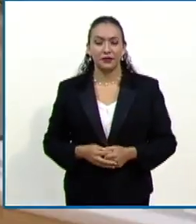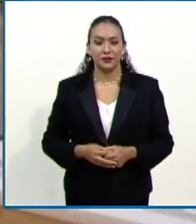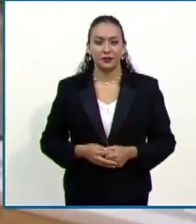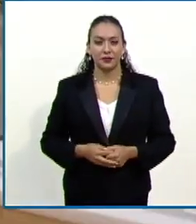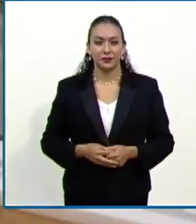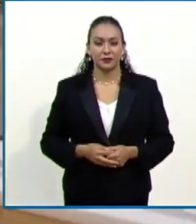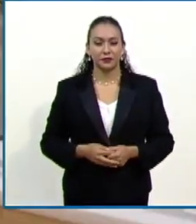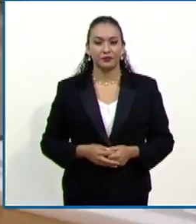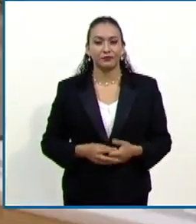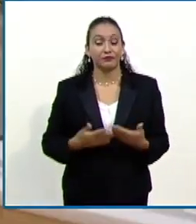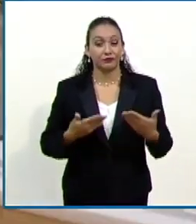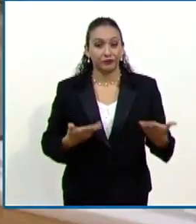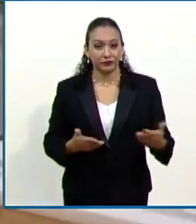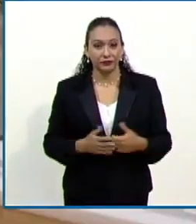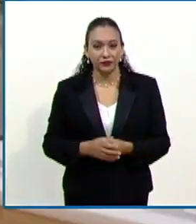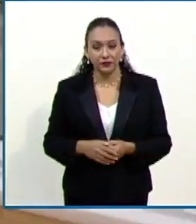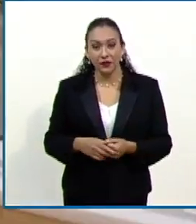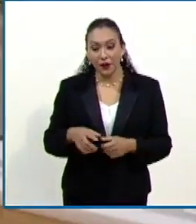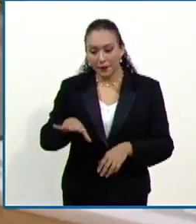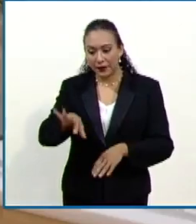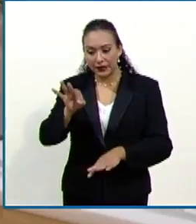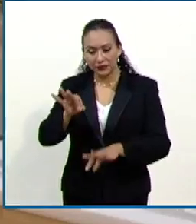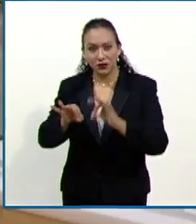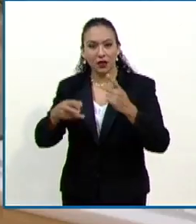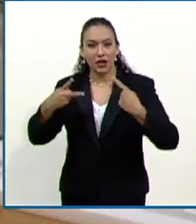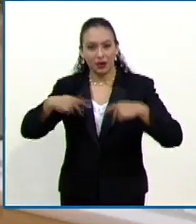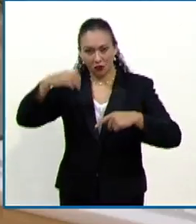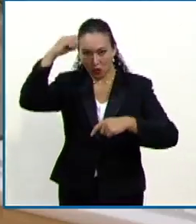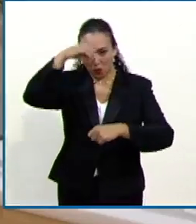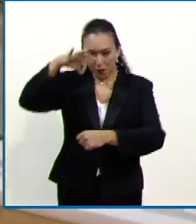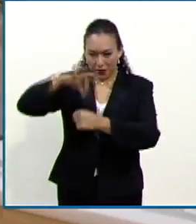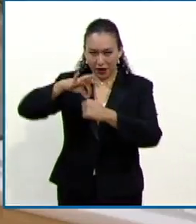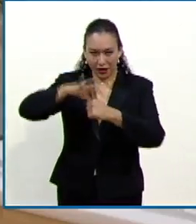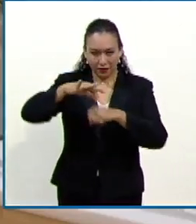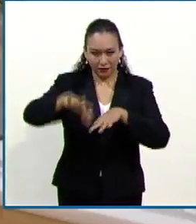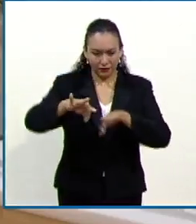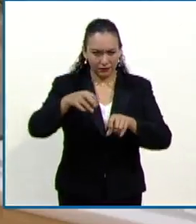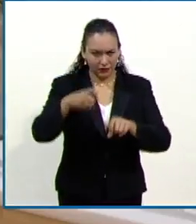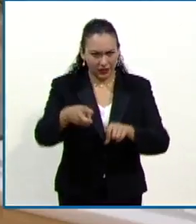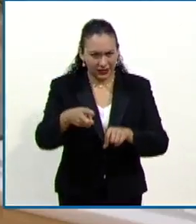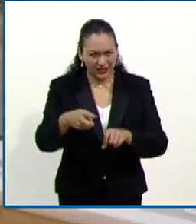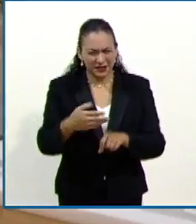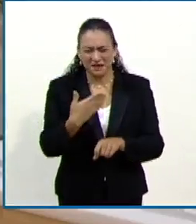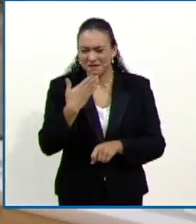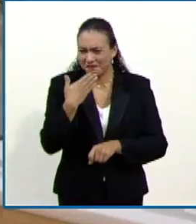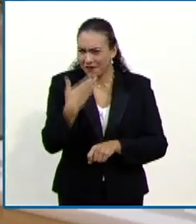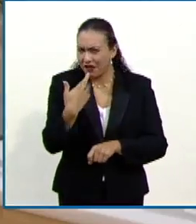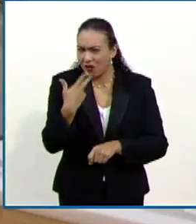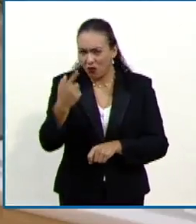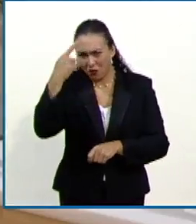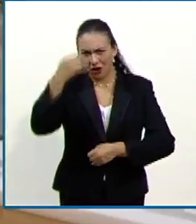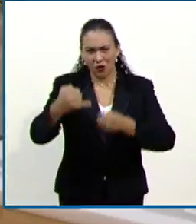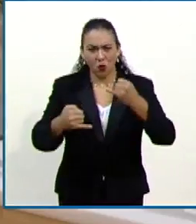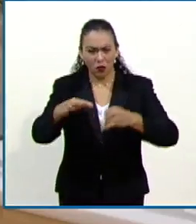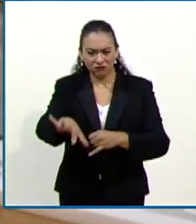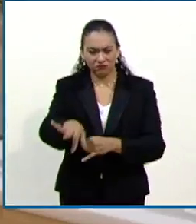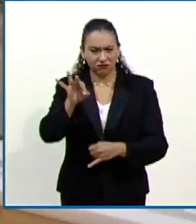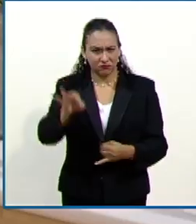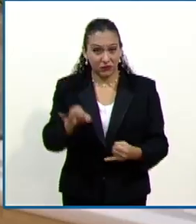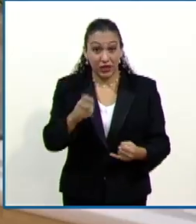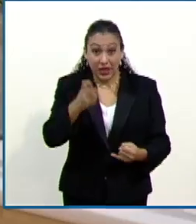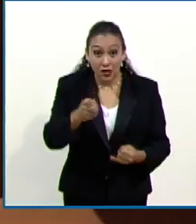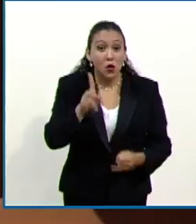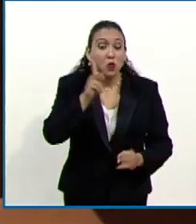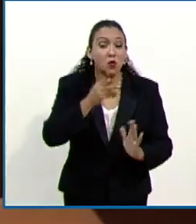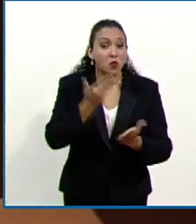Y la designación de las personas juzgadoras por voto popular no es el camino correcto para incrementar su legitimidad y para